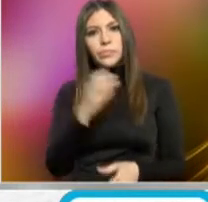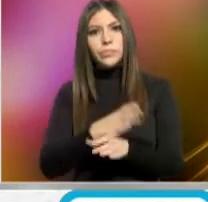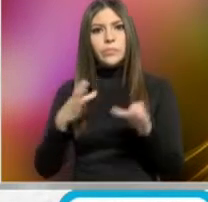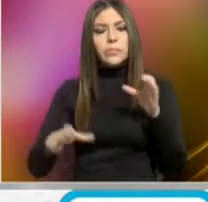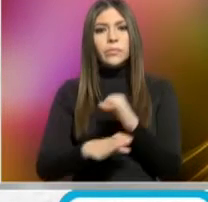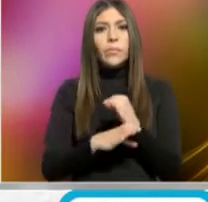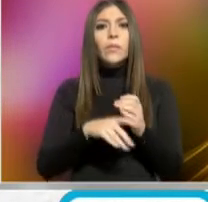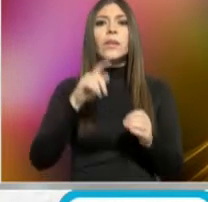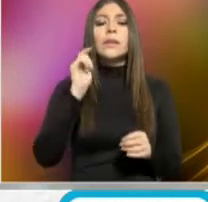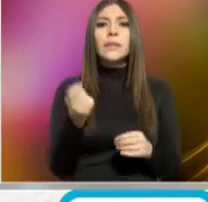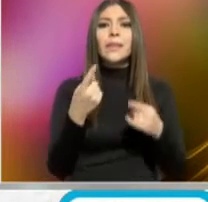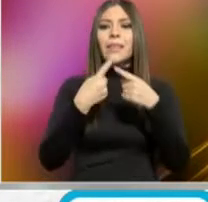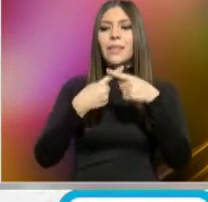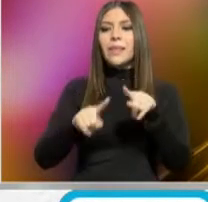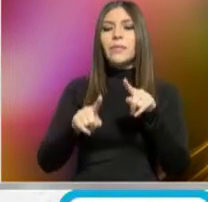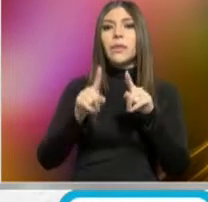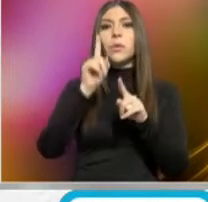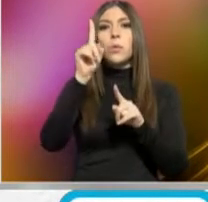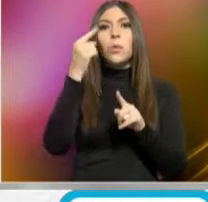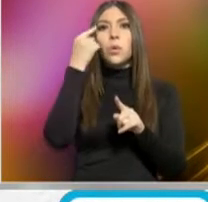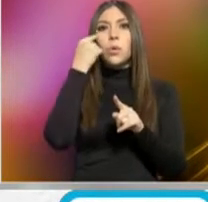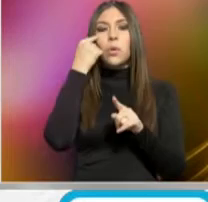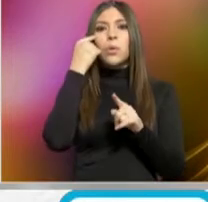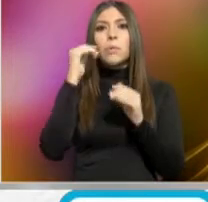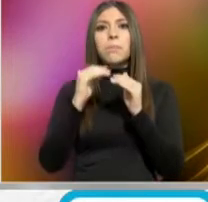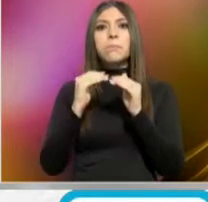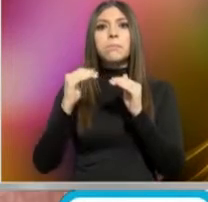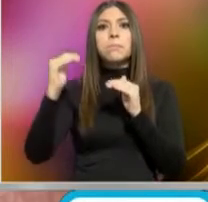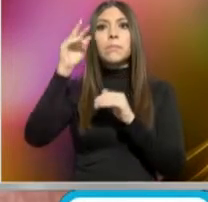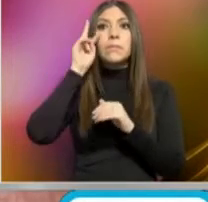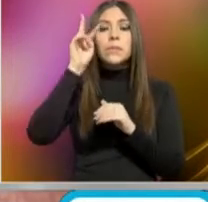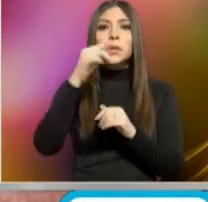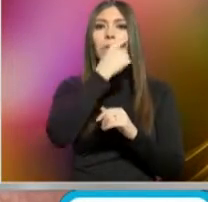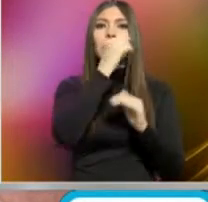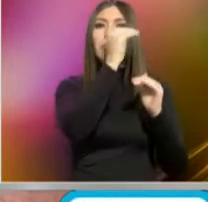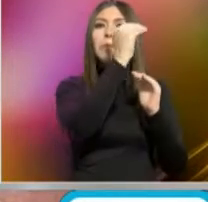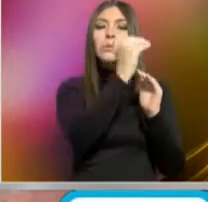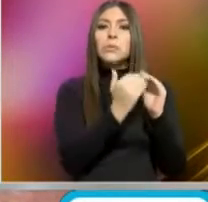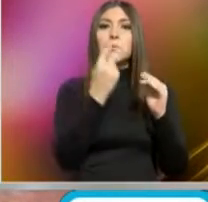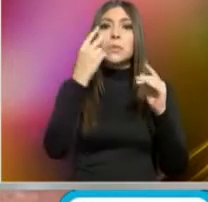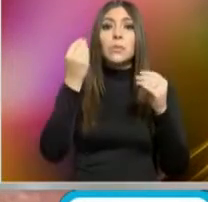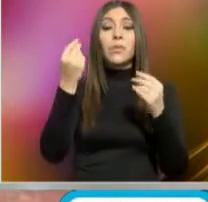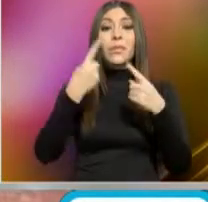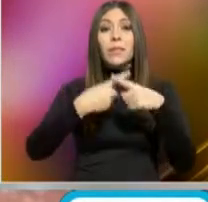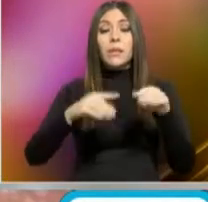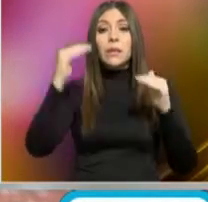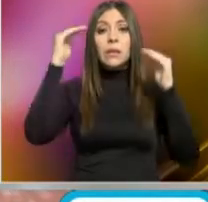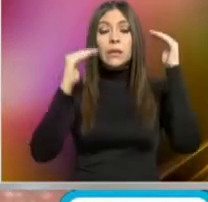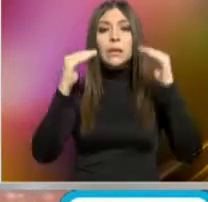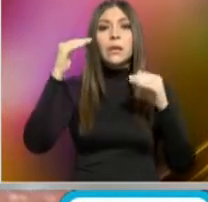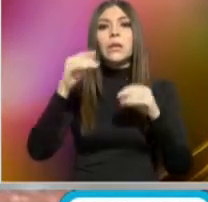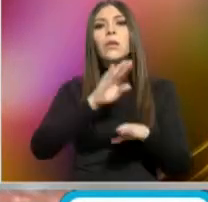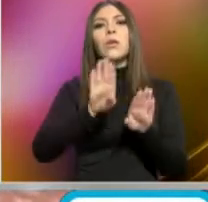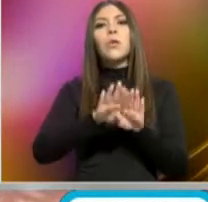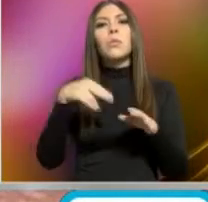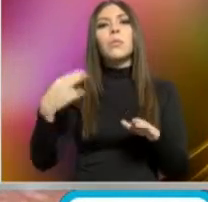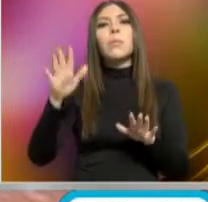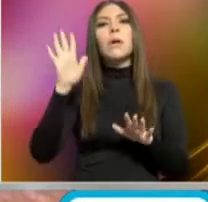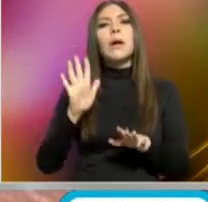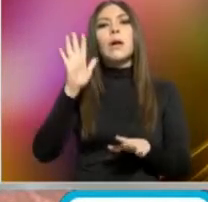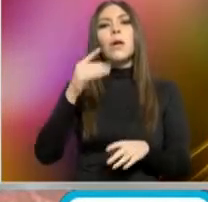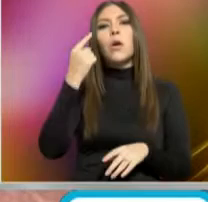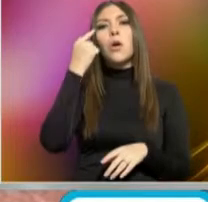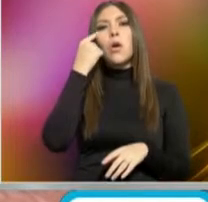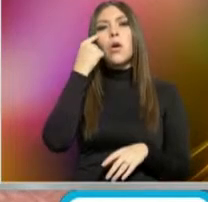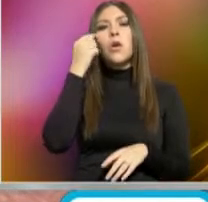de graduaciones muy altas, que un ojo tenga más graduación que el otro. Eso se puede provocar un problema llamado ambliopía u ojo flojo, que un